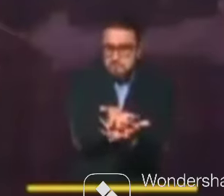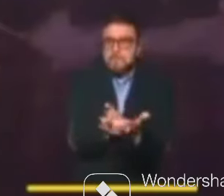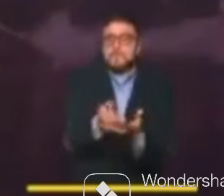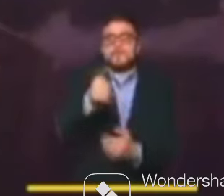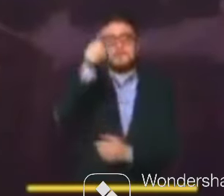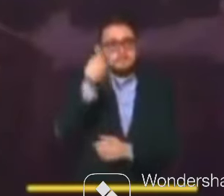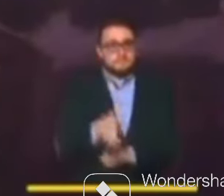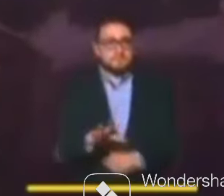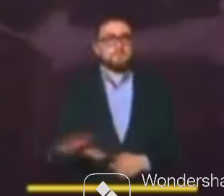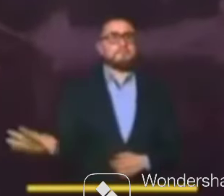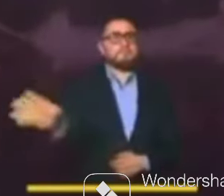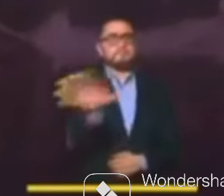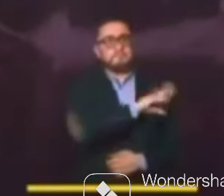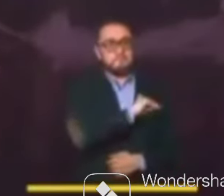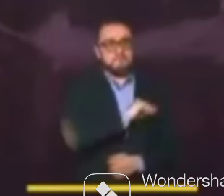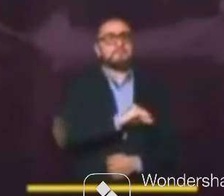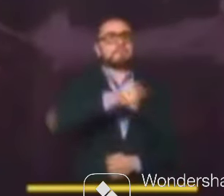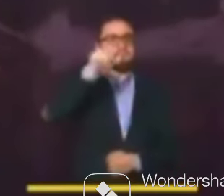Debemos tomar.